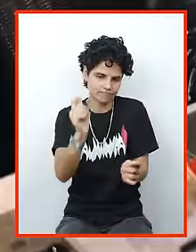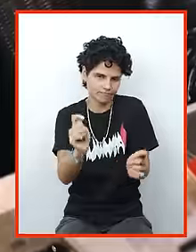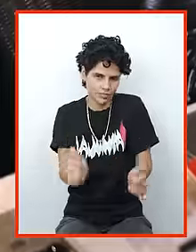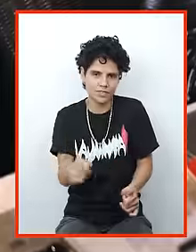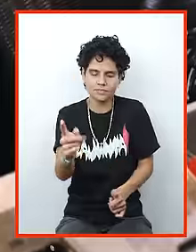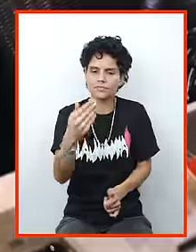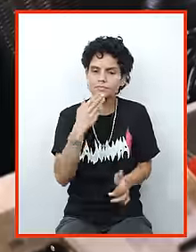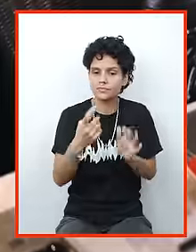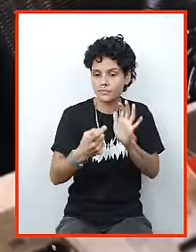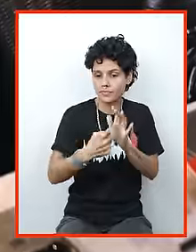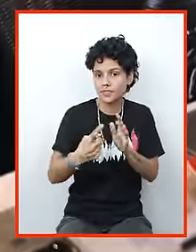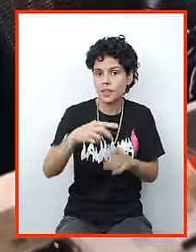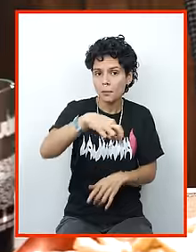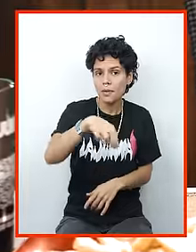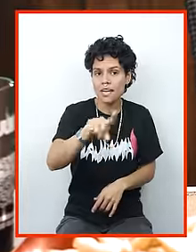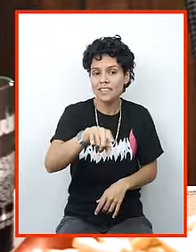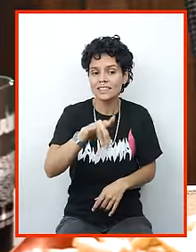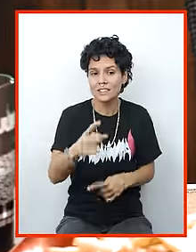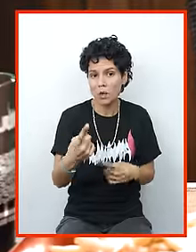Sí. Puntaje nacional, fue.